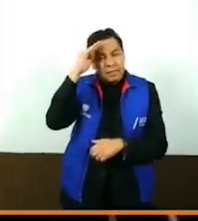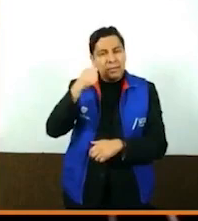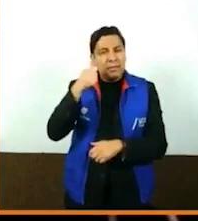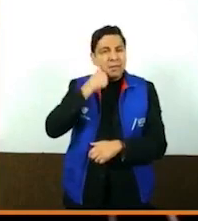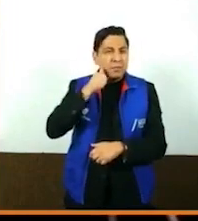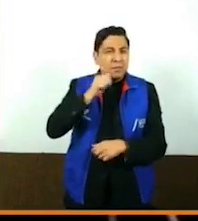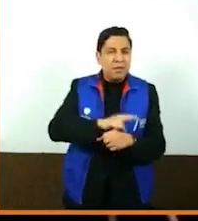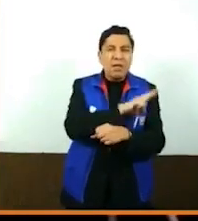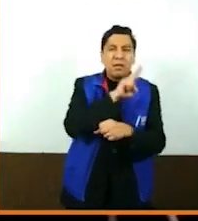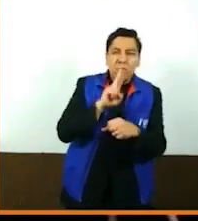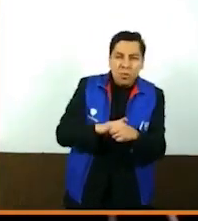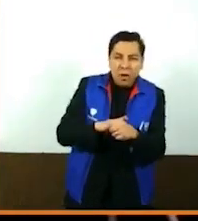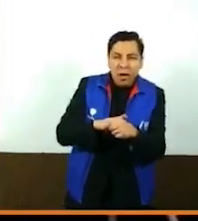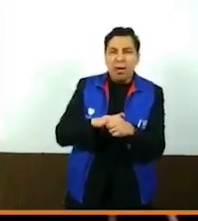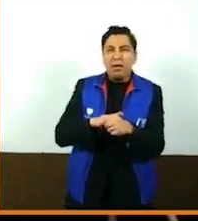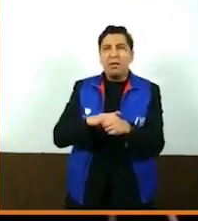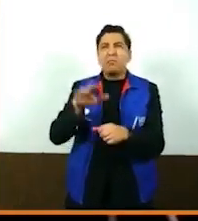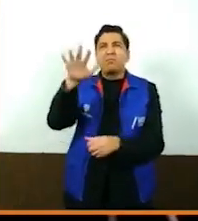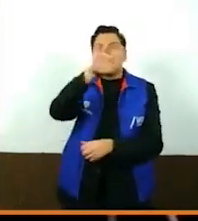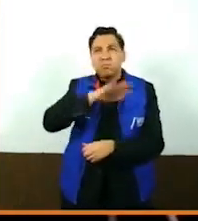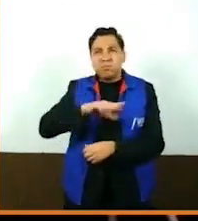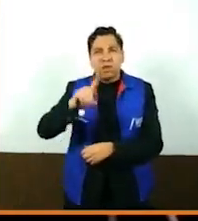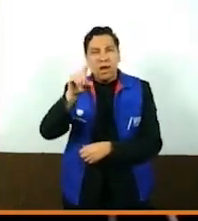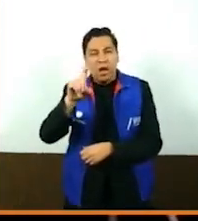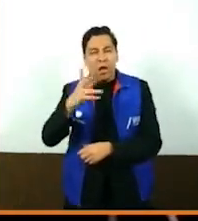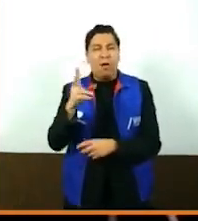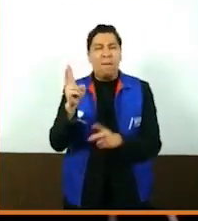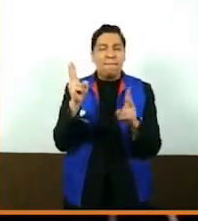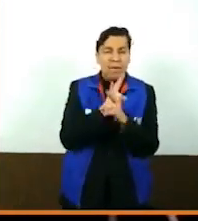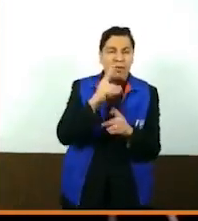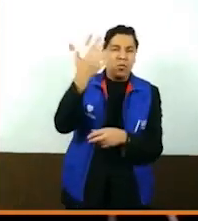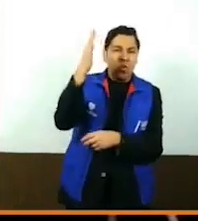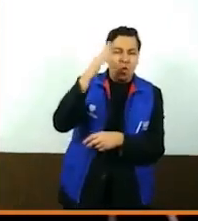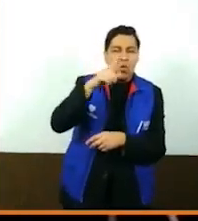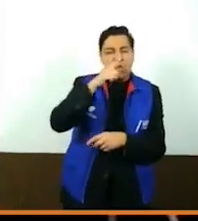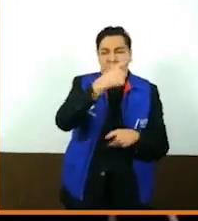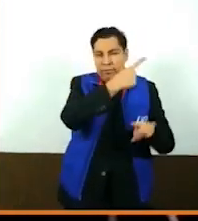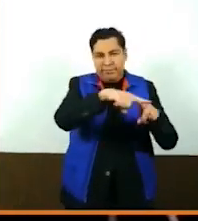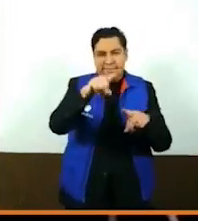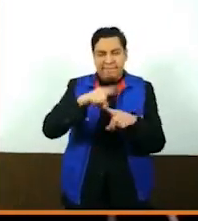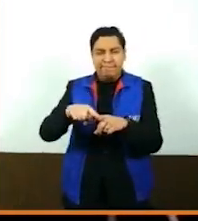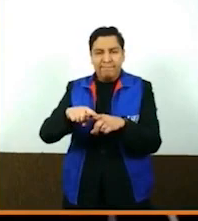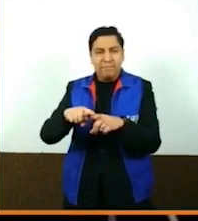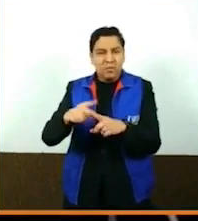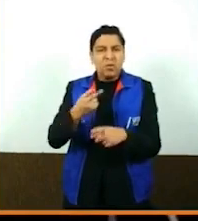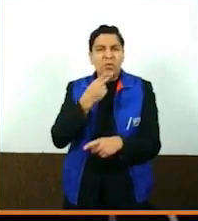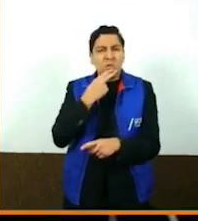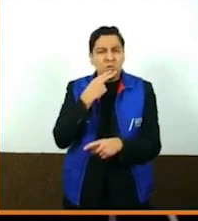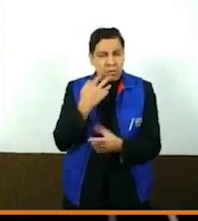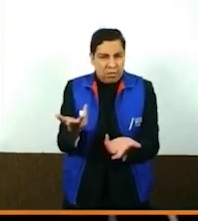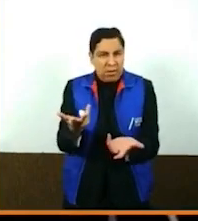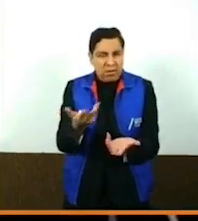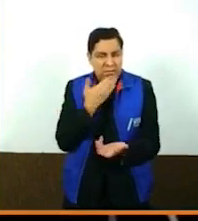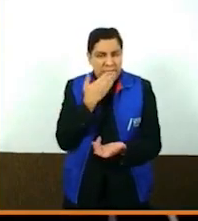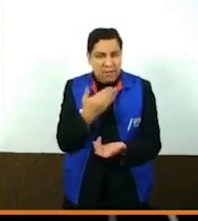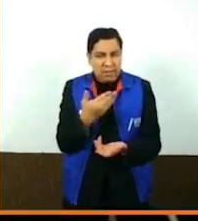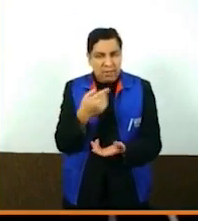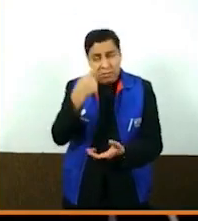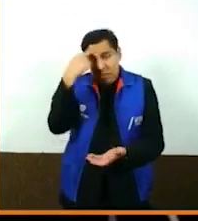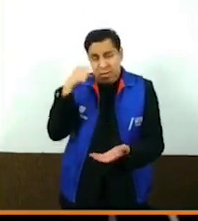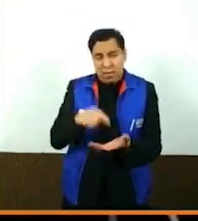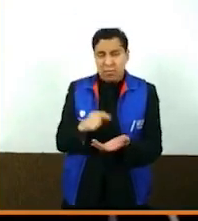como parte de la cadena de producción, de comercialización y como soluciones para nuestros clientes. Creemos que el